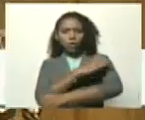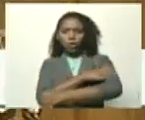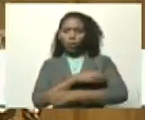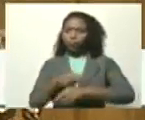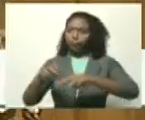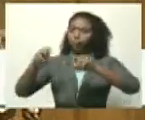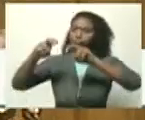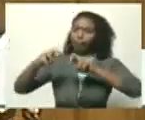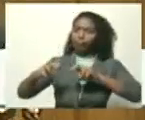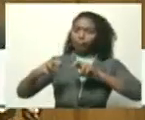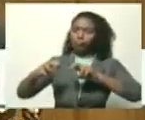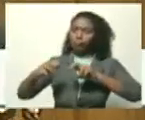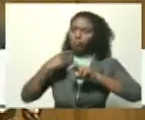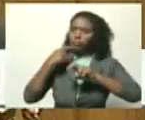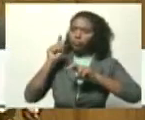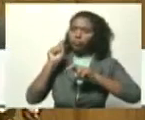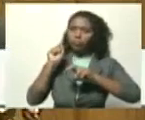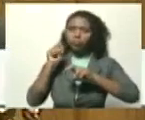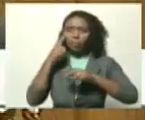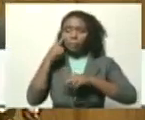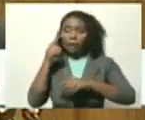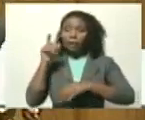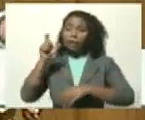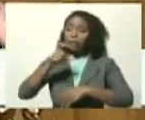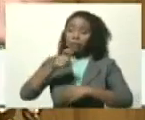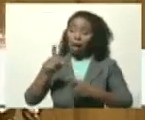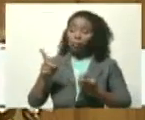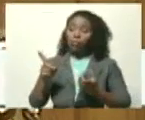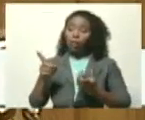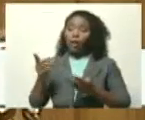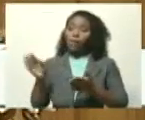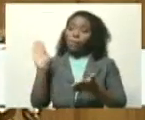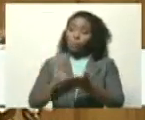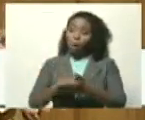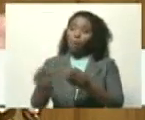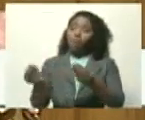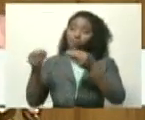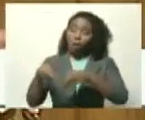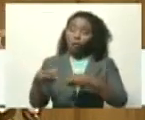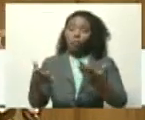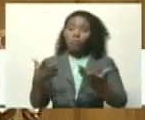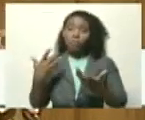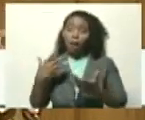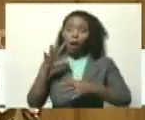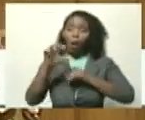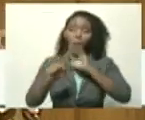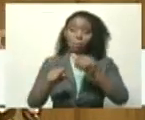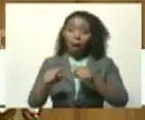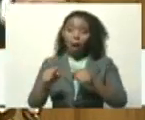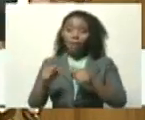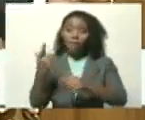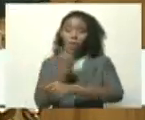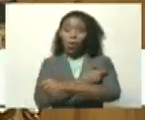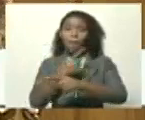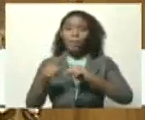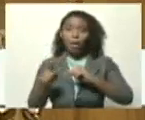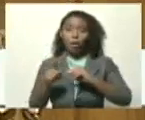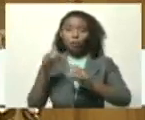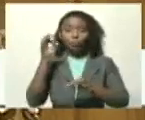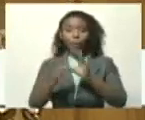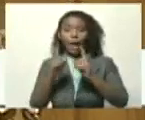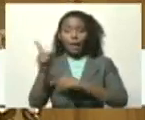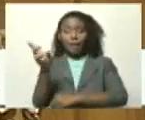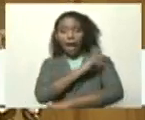y le dice, mira, necesitamos que nos pongamos de acuerdo para comprar unas vacunas, pero resulta que el jefe